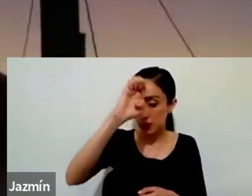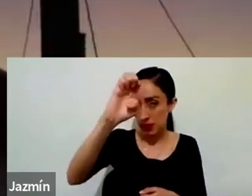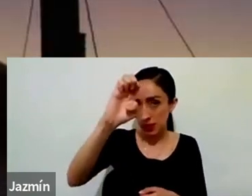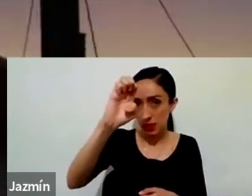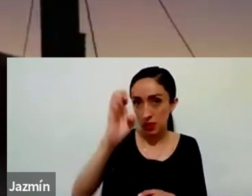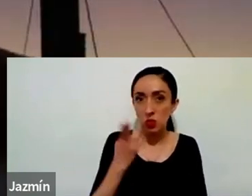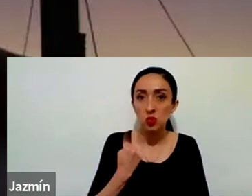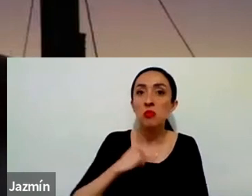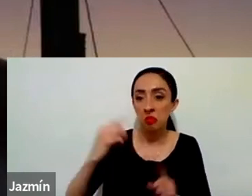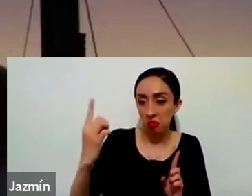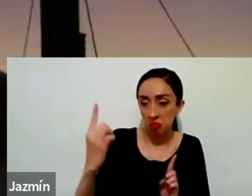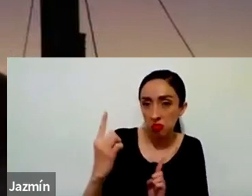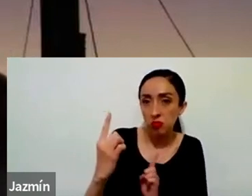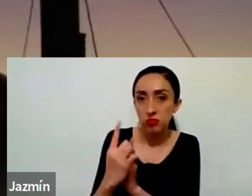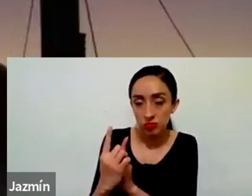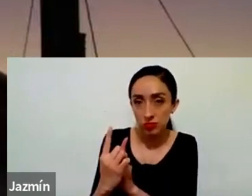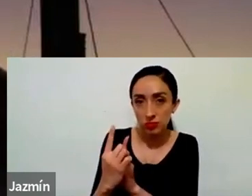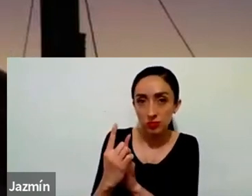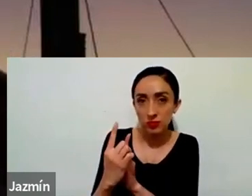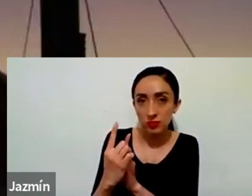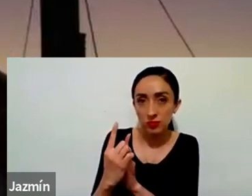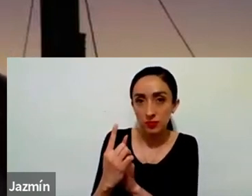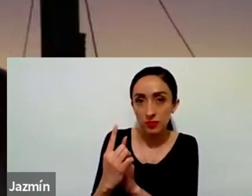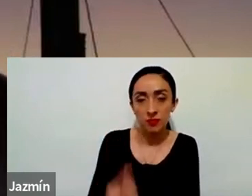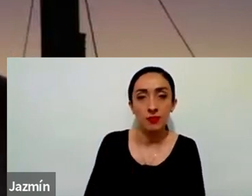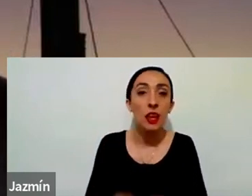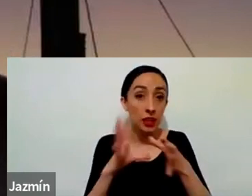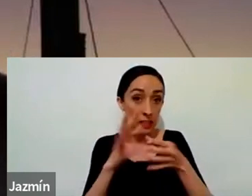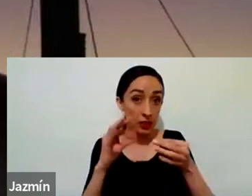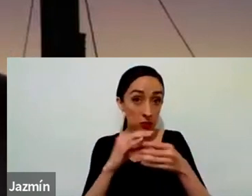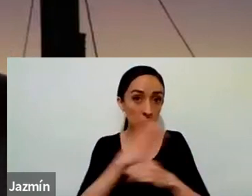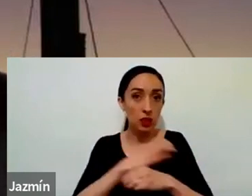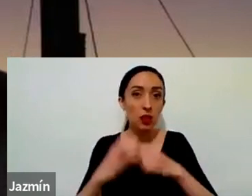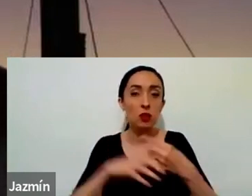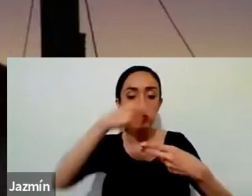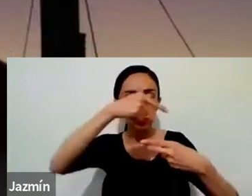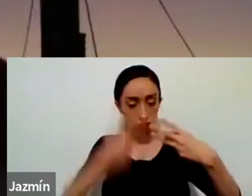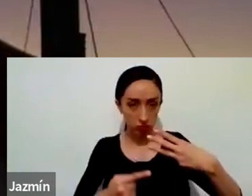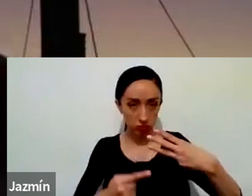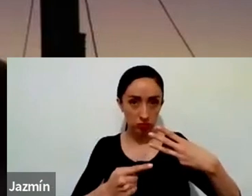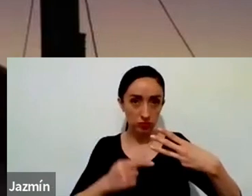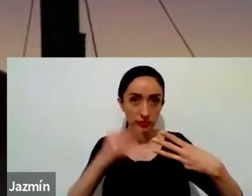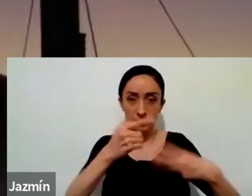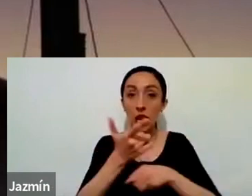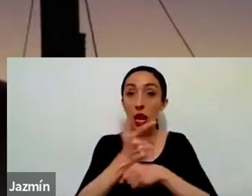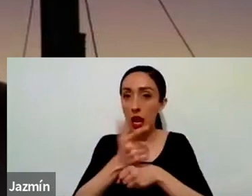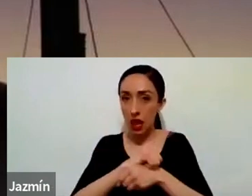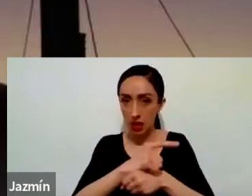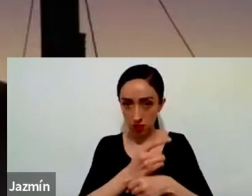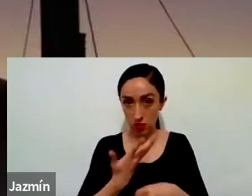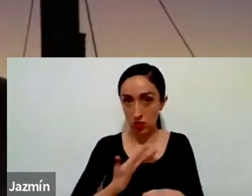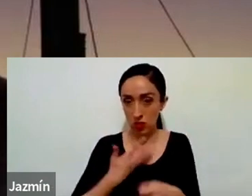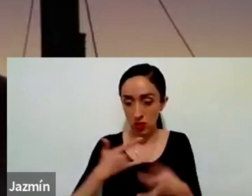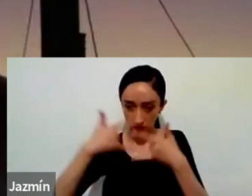reflexionando tres puntos de este relato del libro del Éxodo. El primero,